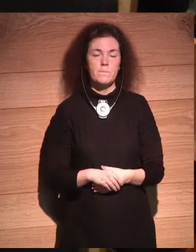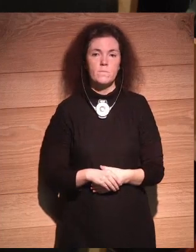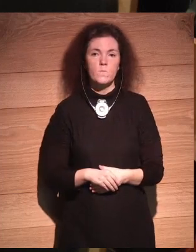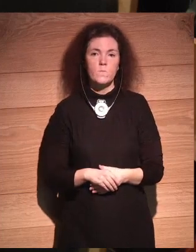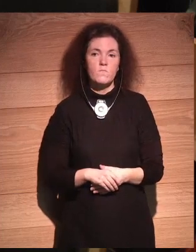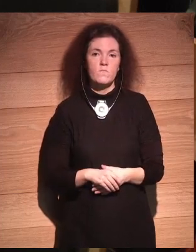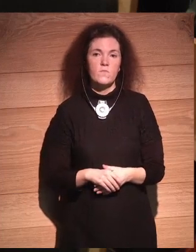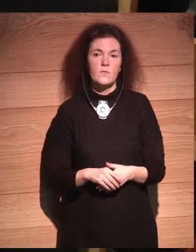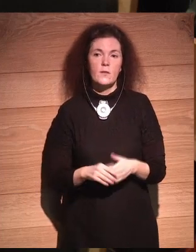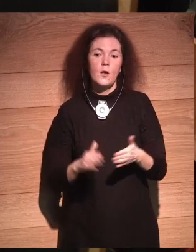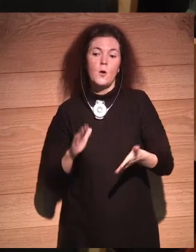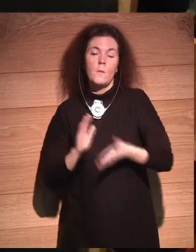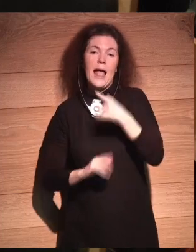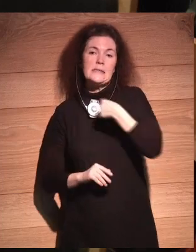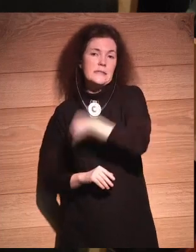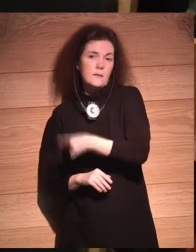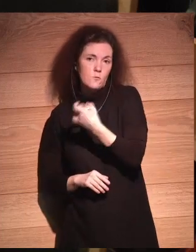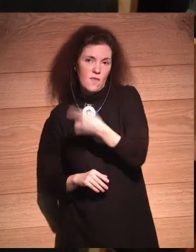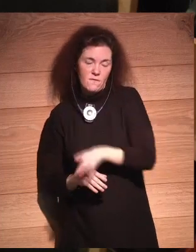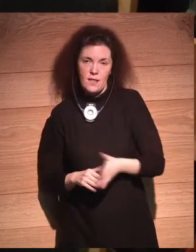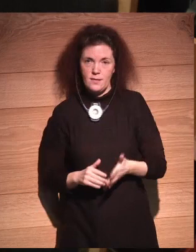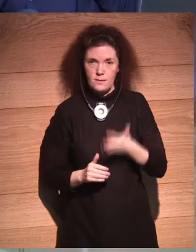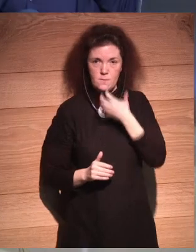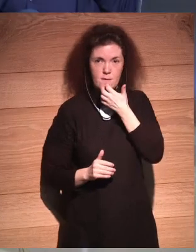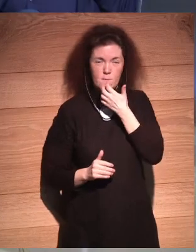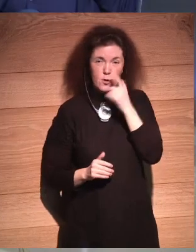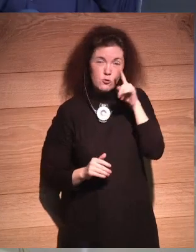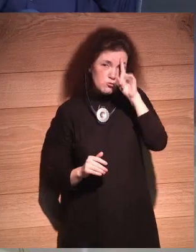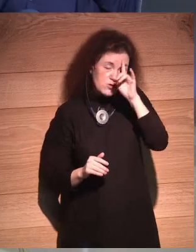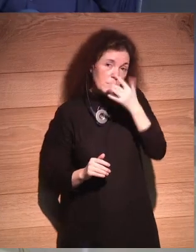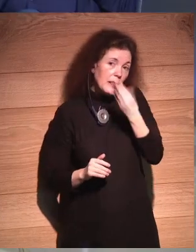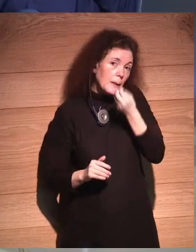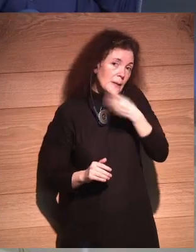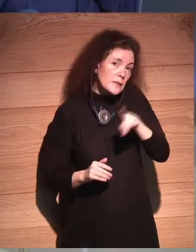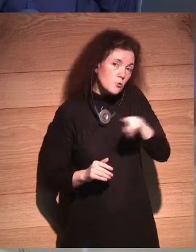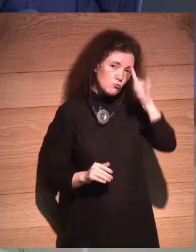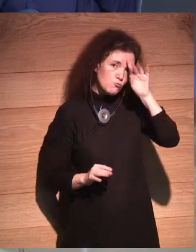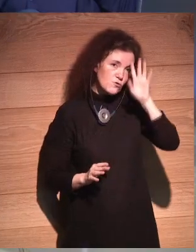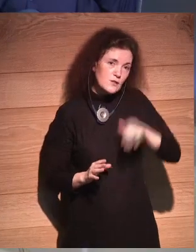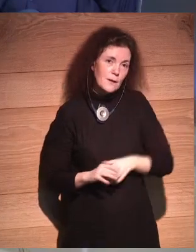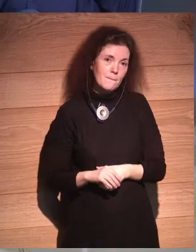Sin necesidad de irnos a China, como decía. No sé si me he explicado.